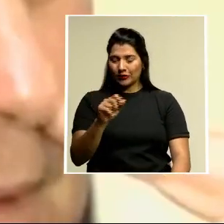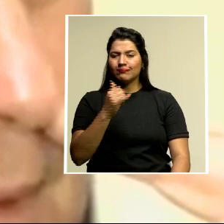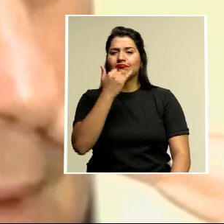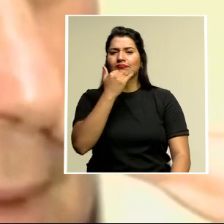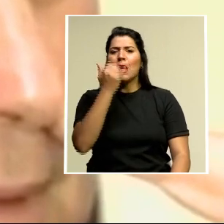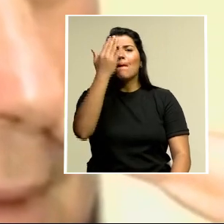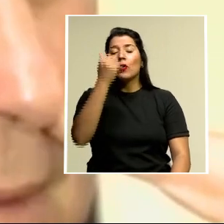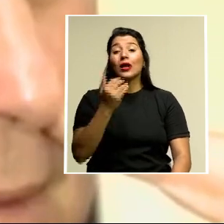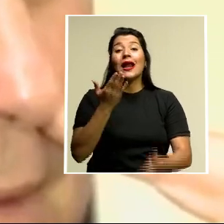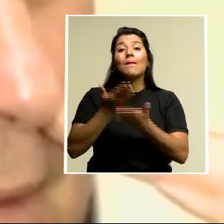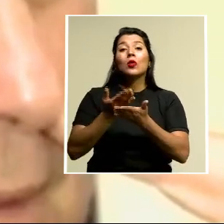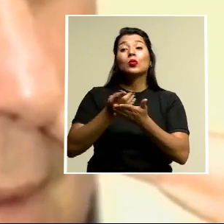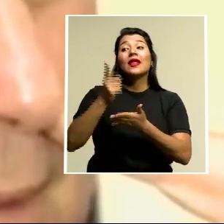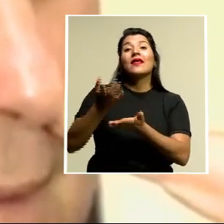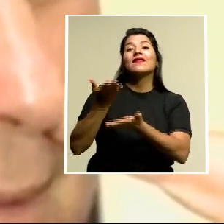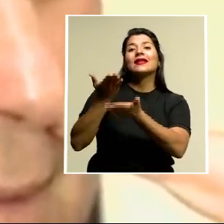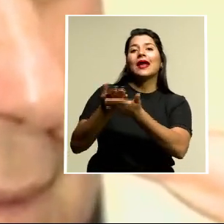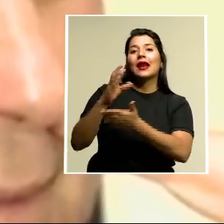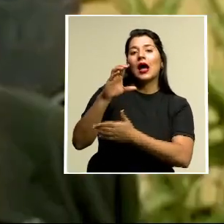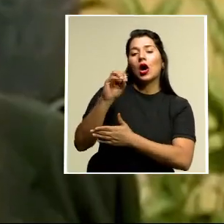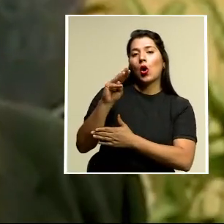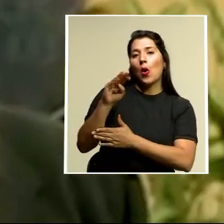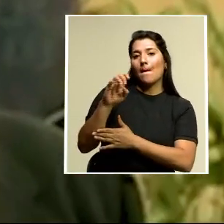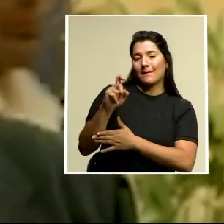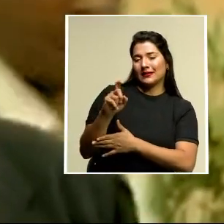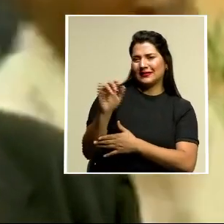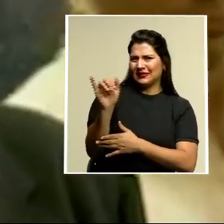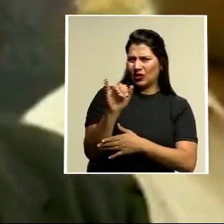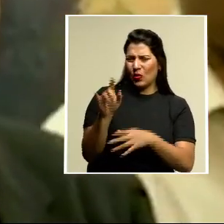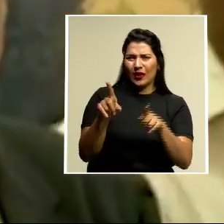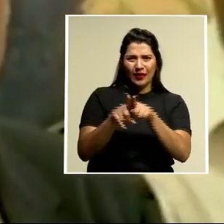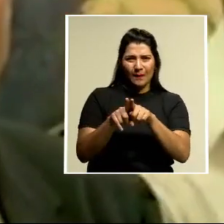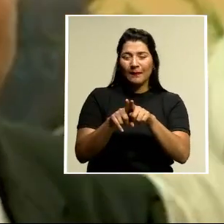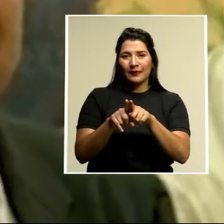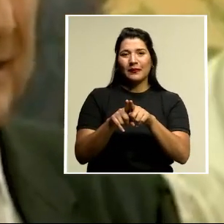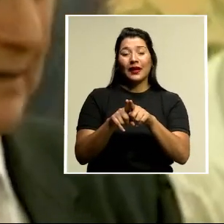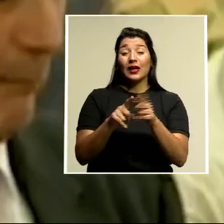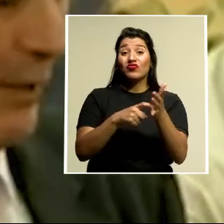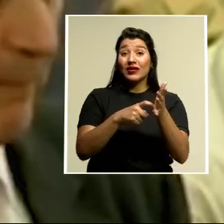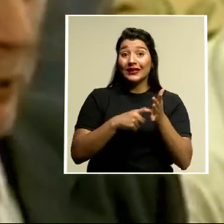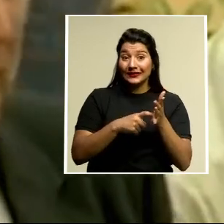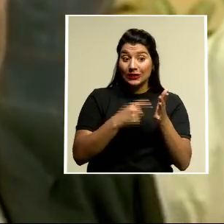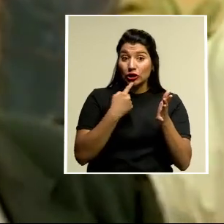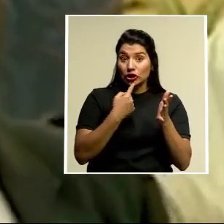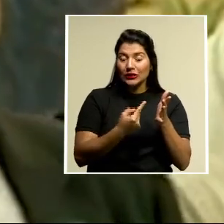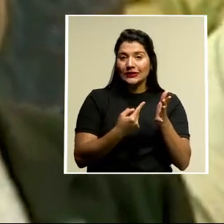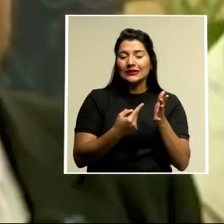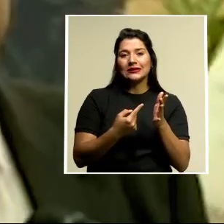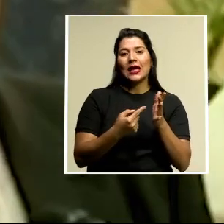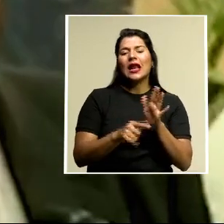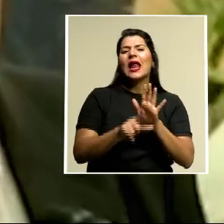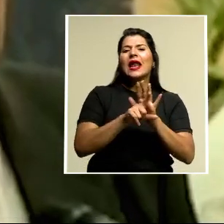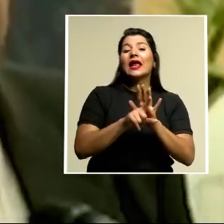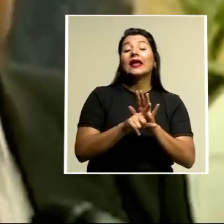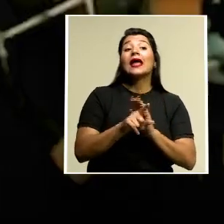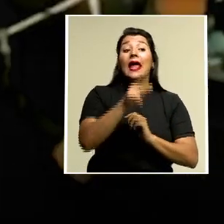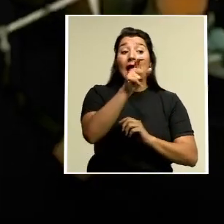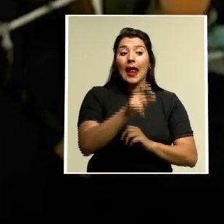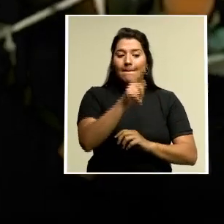OCDE infringe la ley de adhesión de nuestro país ante el organismo internacional, según afirmaron abogados